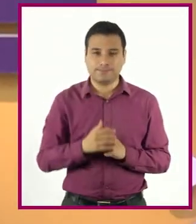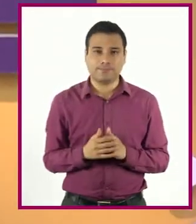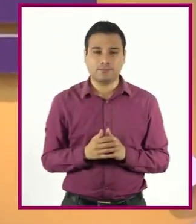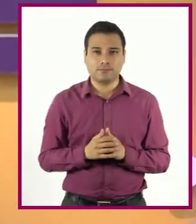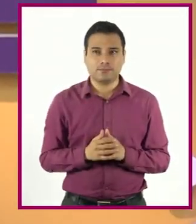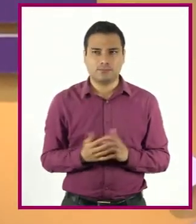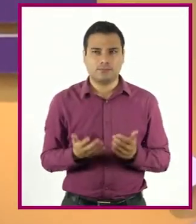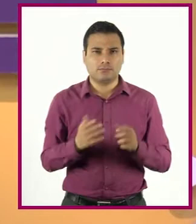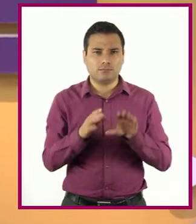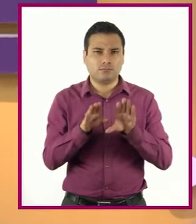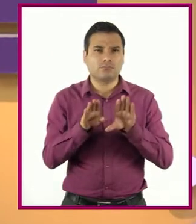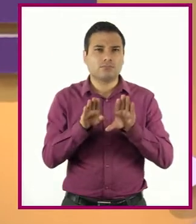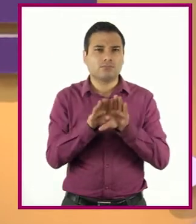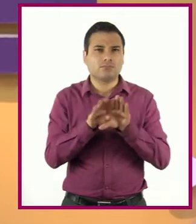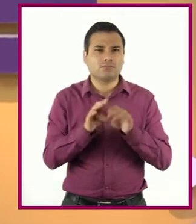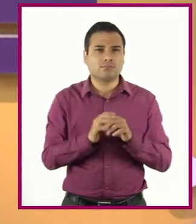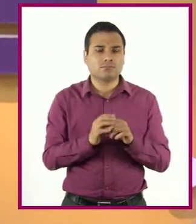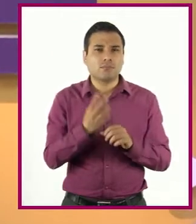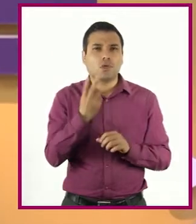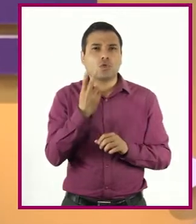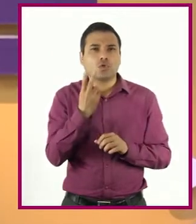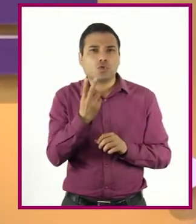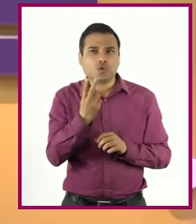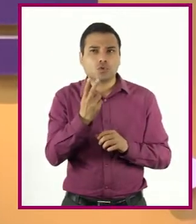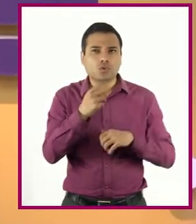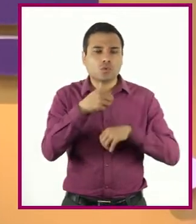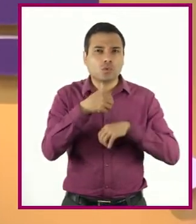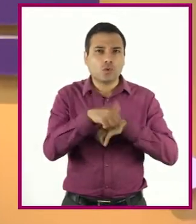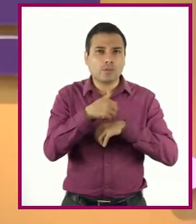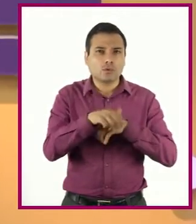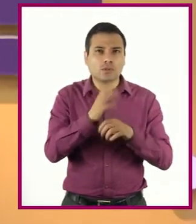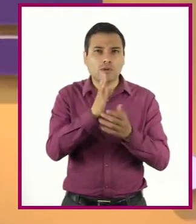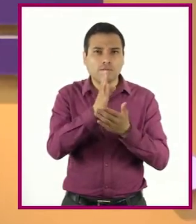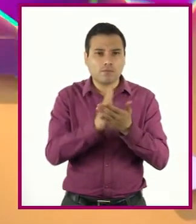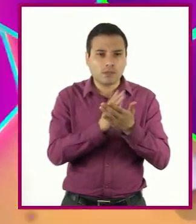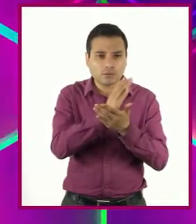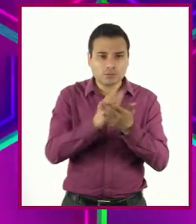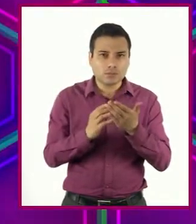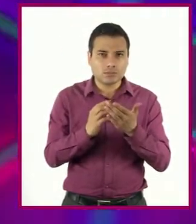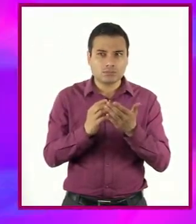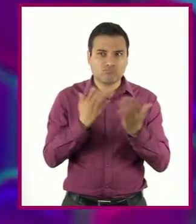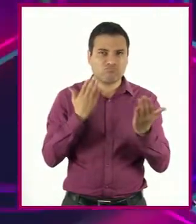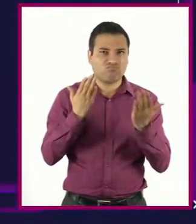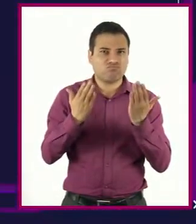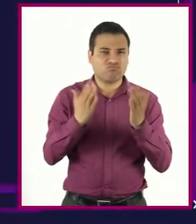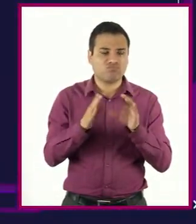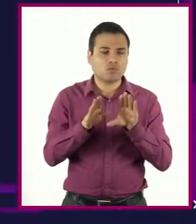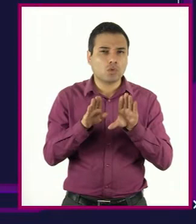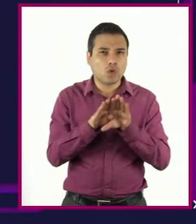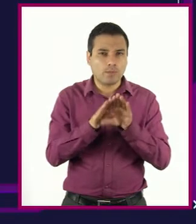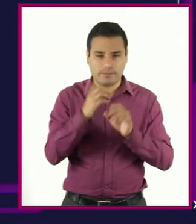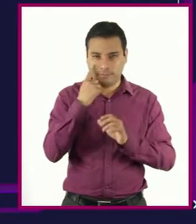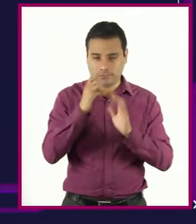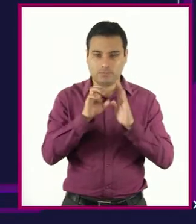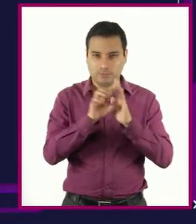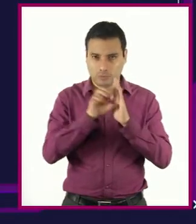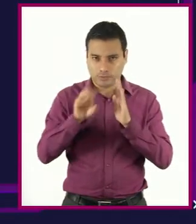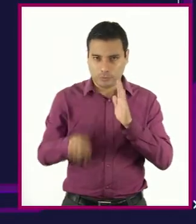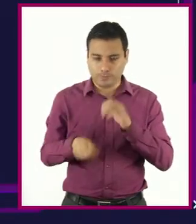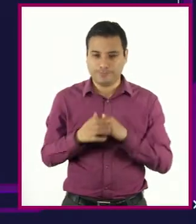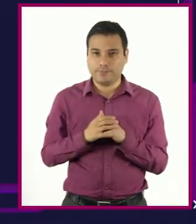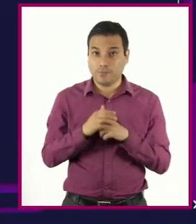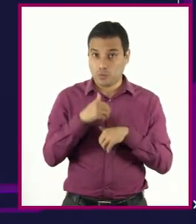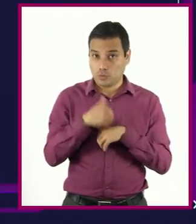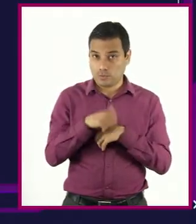la relación entre dos fracciones si la representación gráfica no es suficiente? Por ejemplo, en los